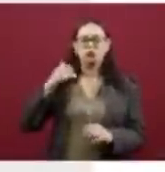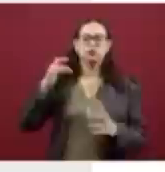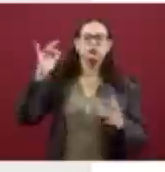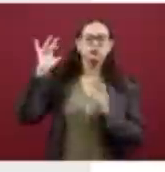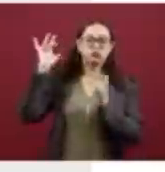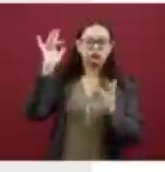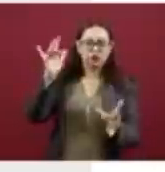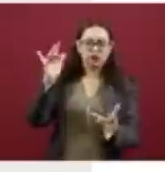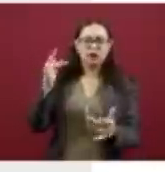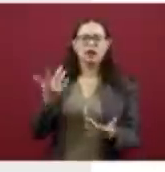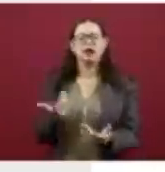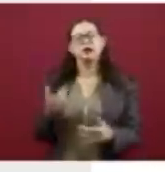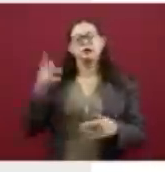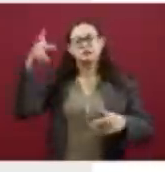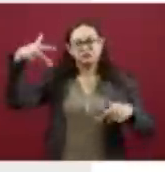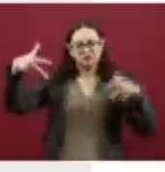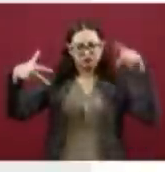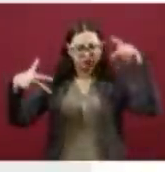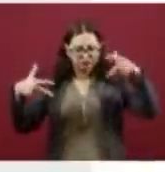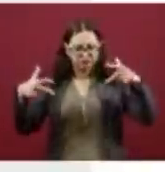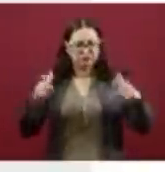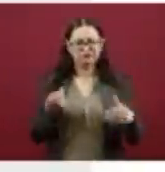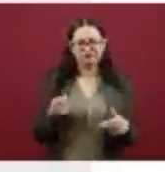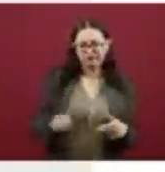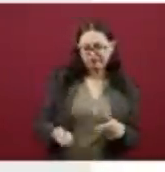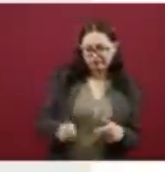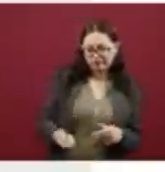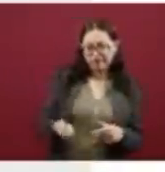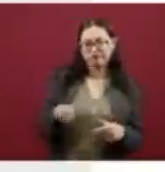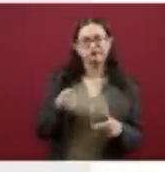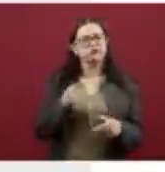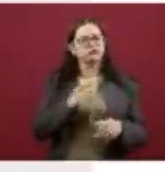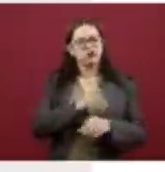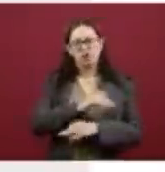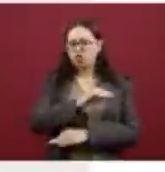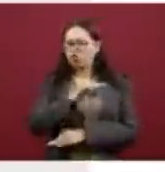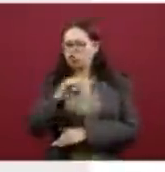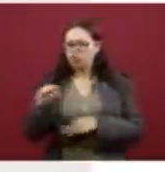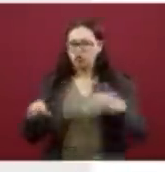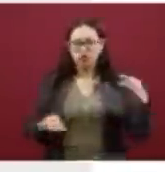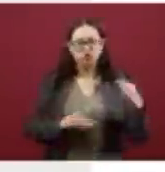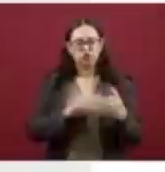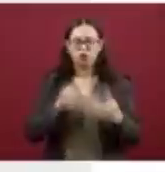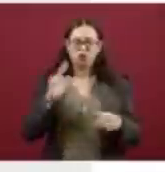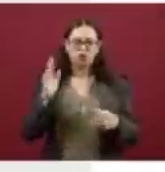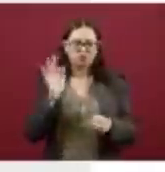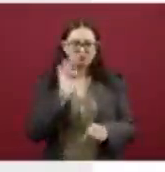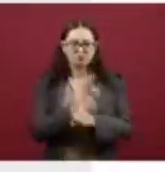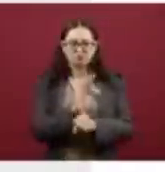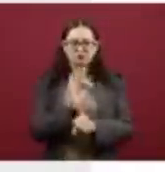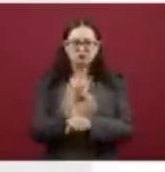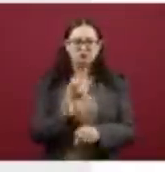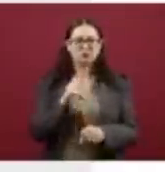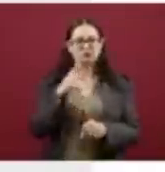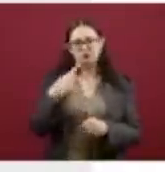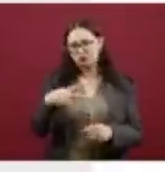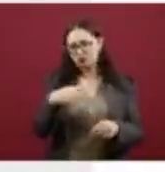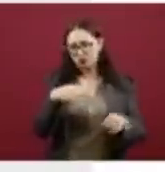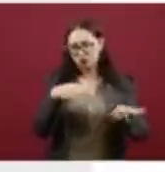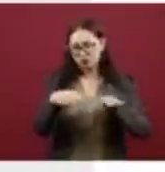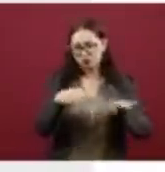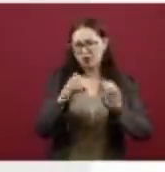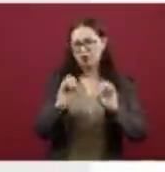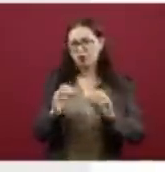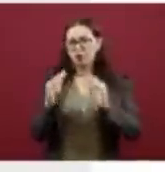cámaras, cerraduras, luces, otras medidas de seguridad en las instalaciones donde laboren o donde estén viviendo, que se les